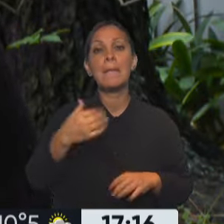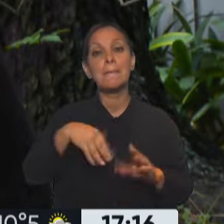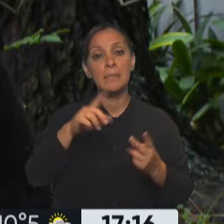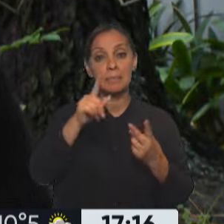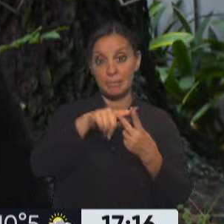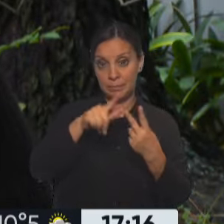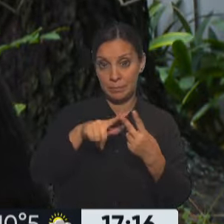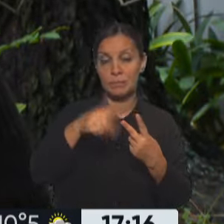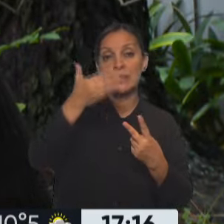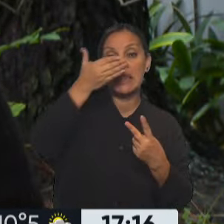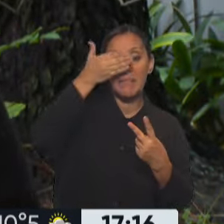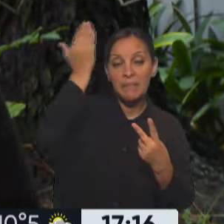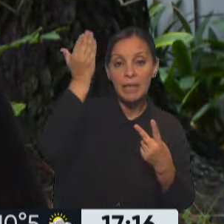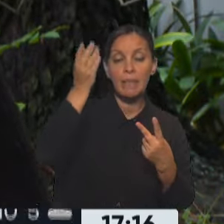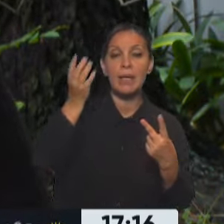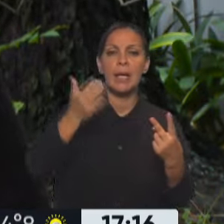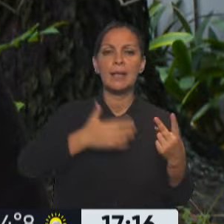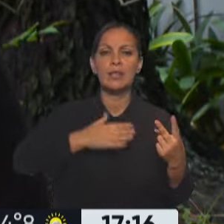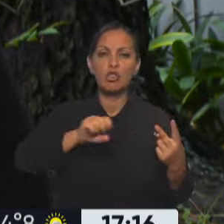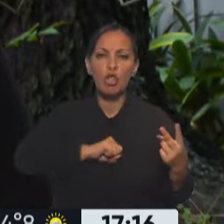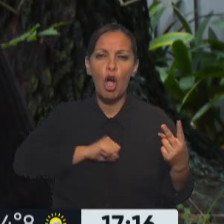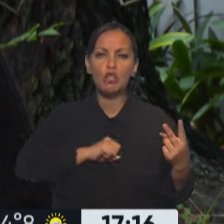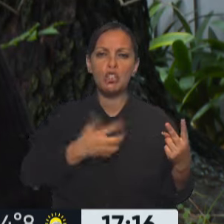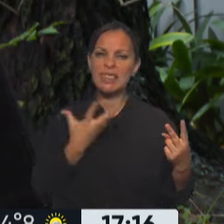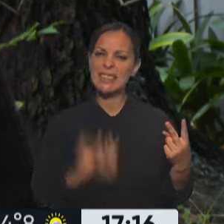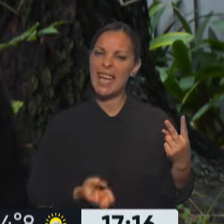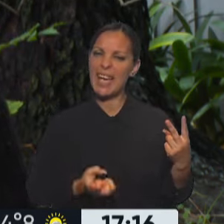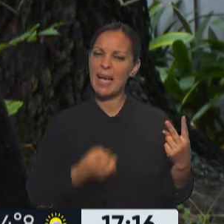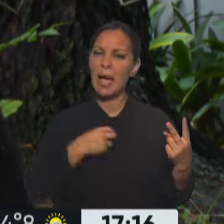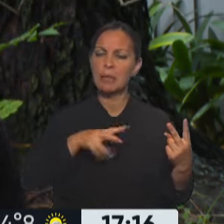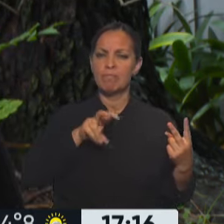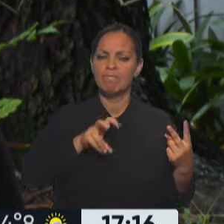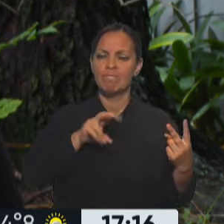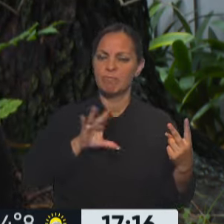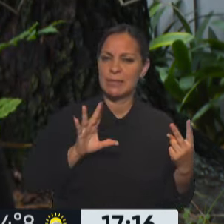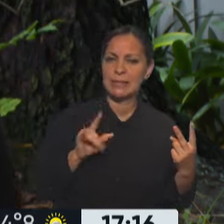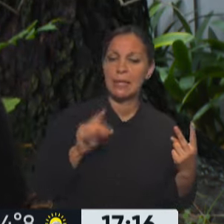y tos seca, dificultad respiratoria, si se acompaña por